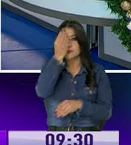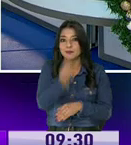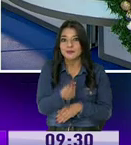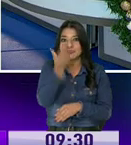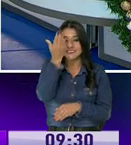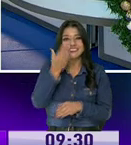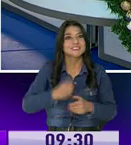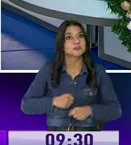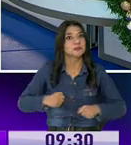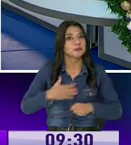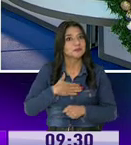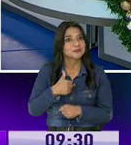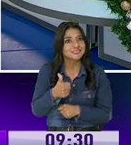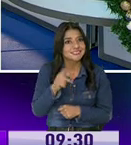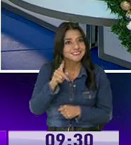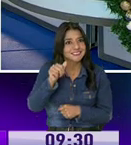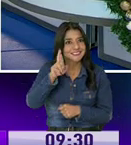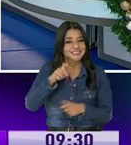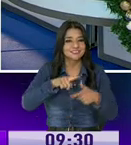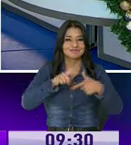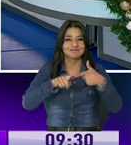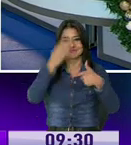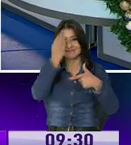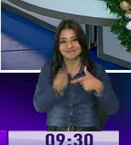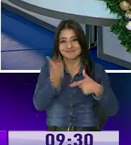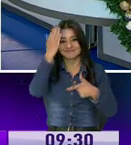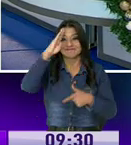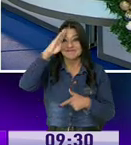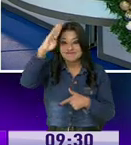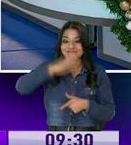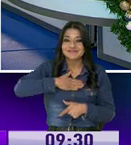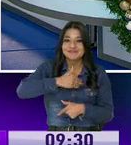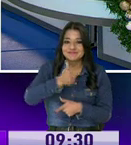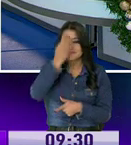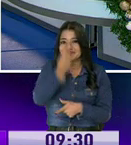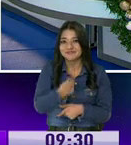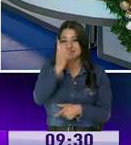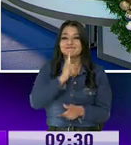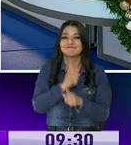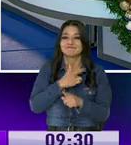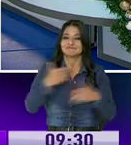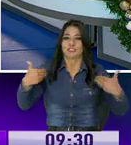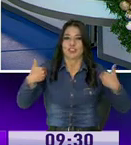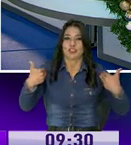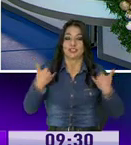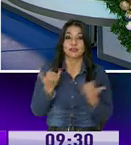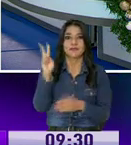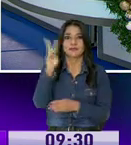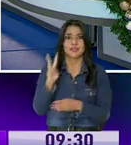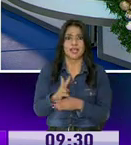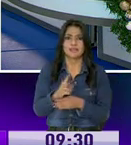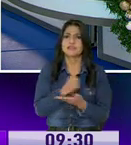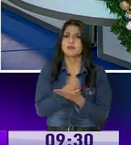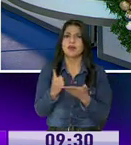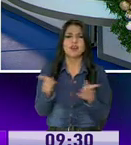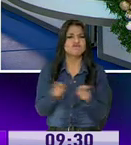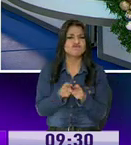querido gordito. Hola, Cari. Hola, hola chicas, ¿cómo están? Muy buenos días, súper contentos. Es viernes, qué semana tan